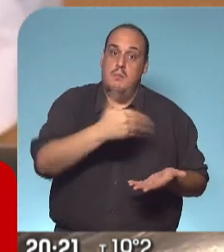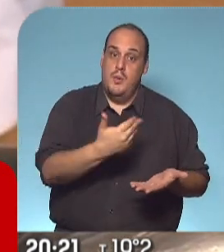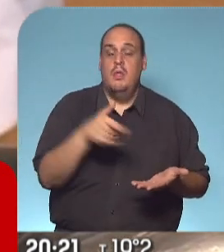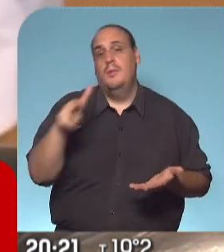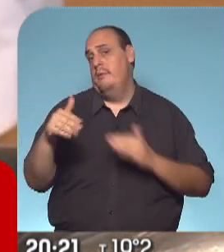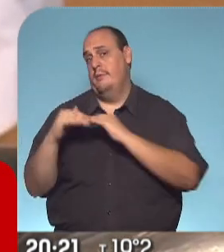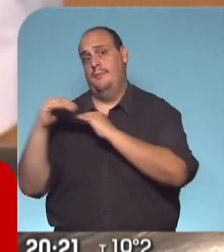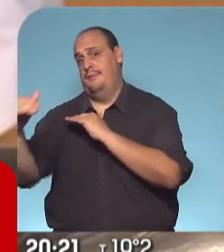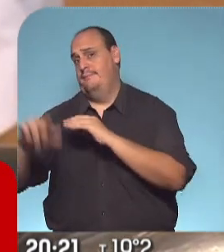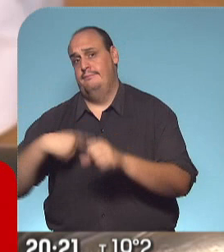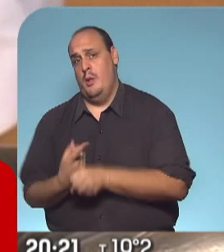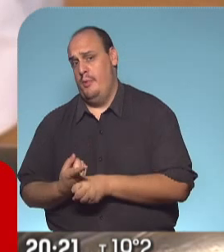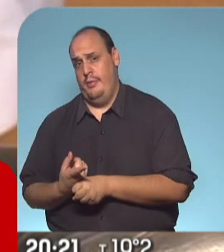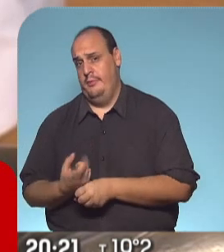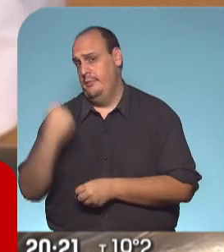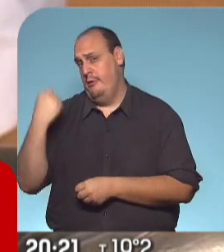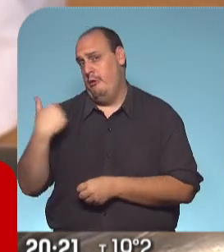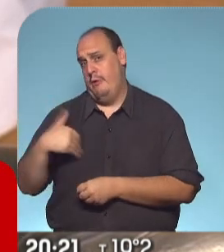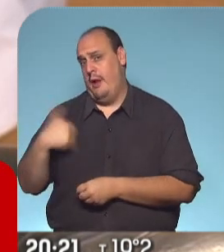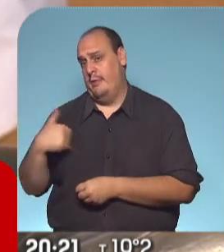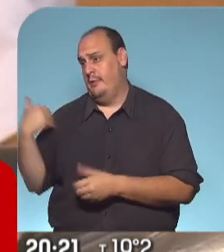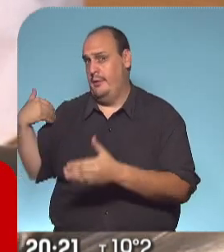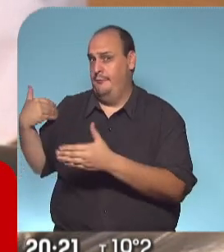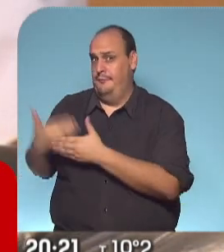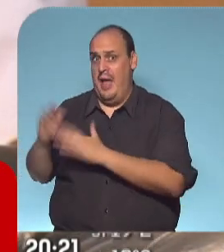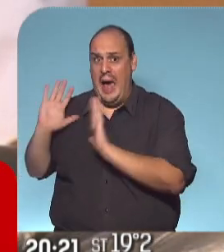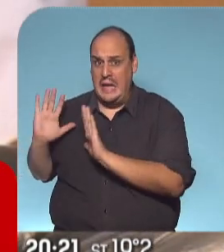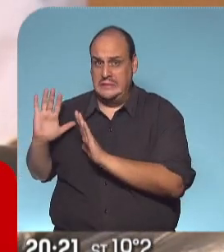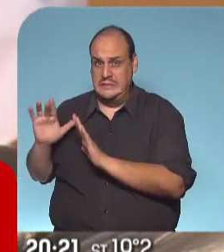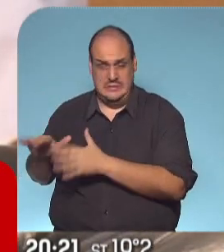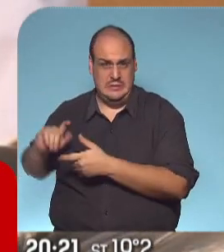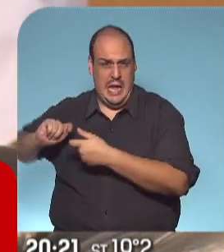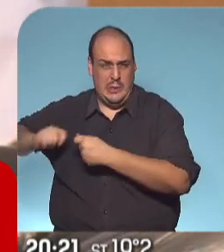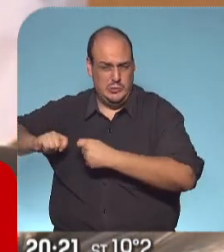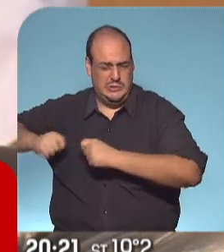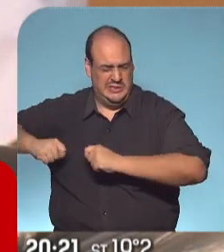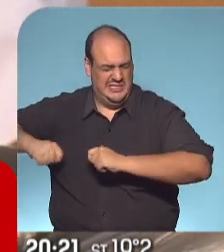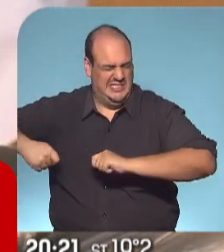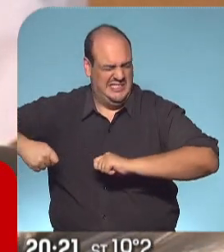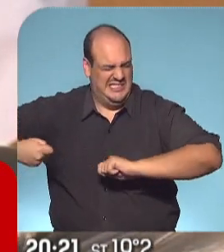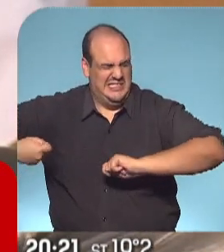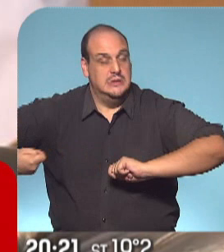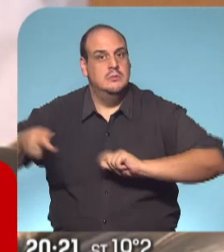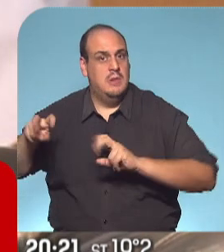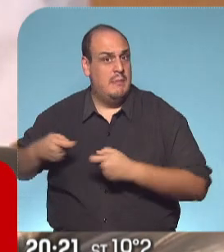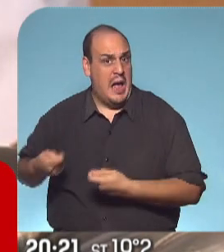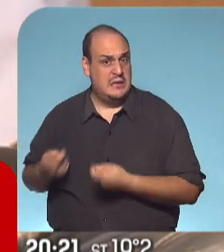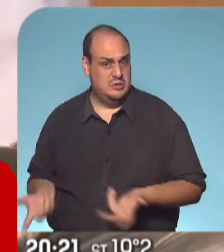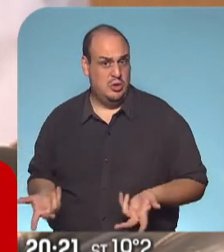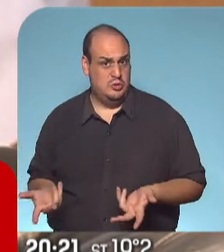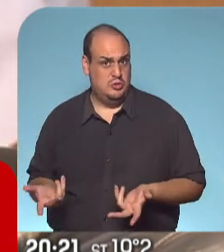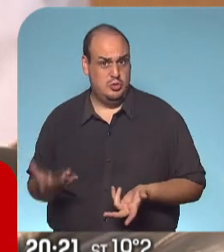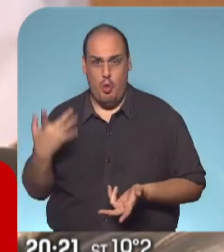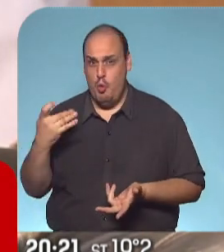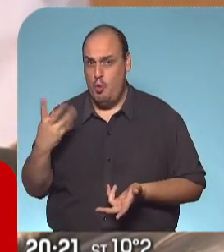La economía argentina ha venido transitando ese camino, ha habido una contracción muy fuerte del gasto en los últimos años. En los últimos